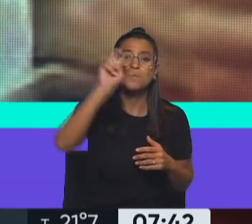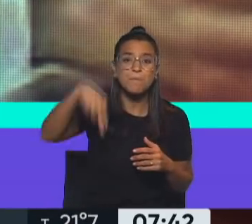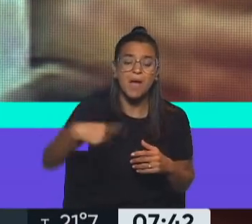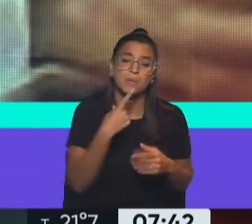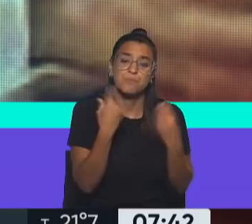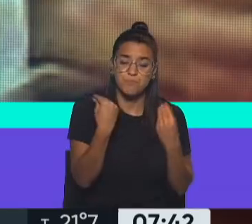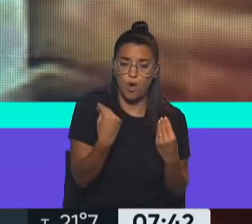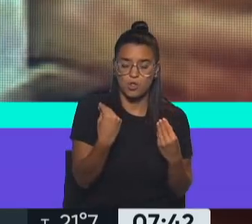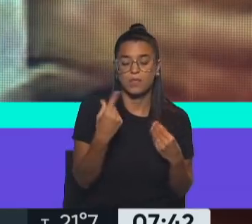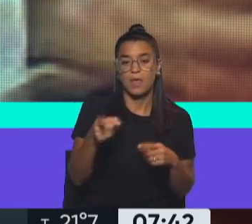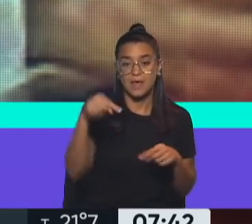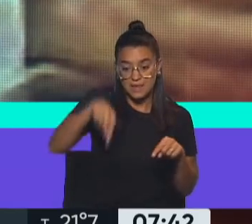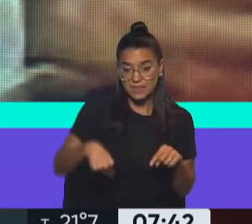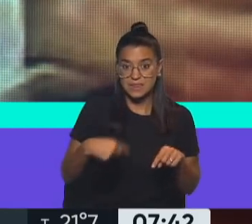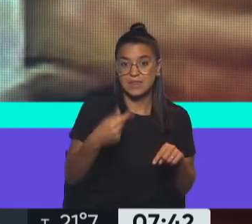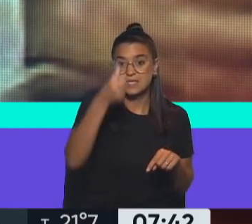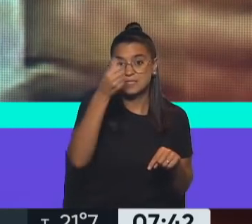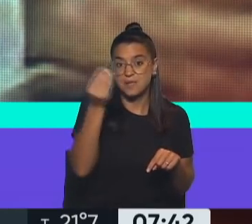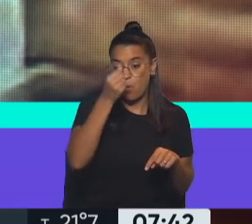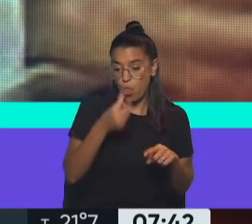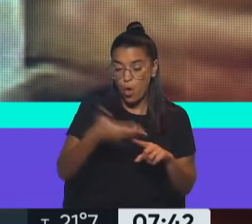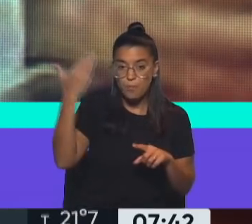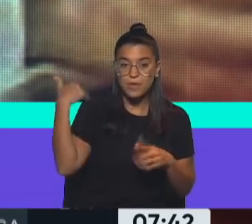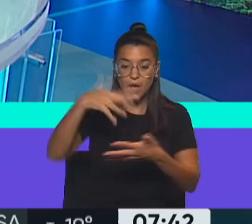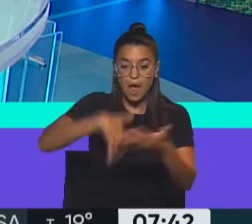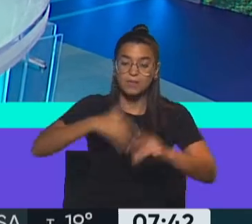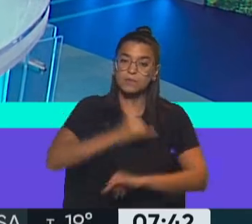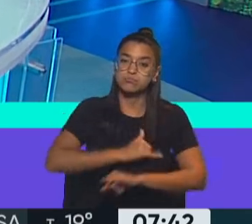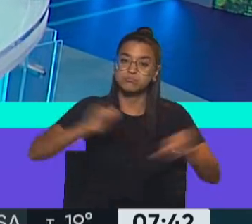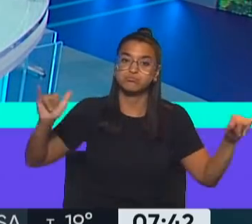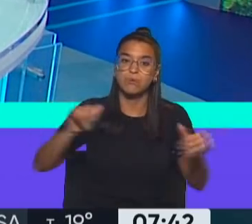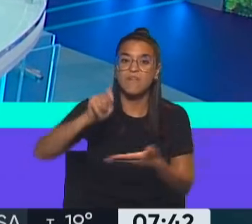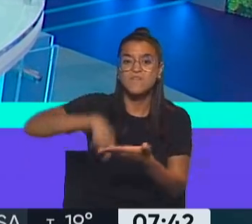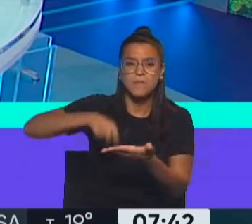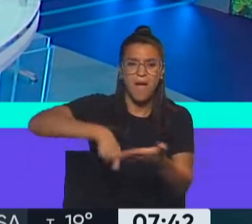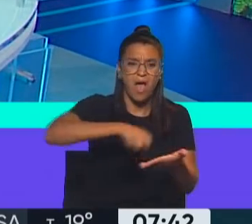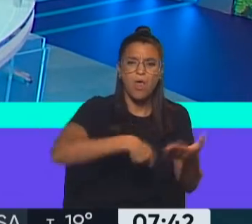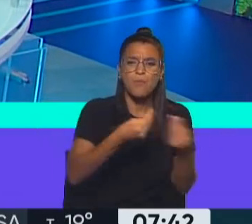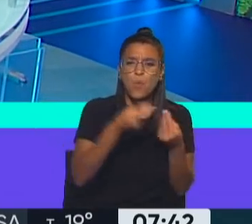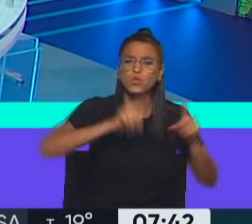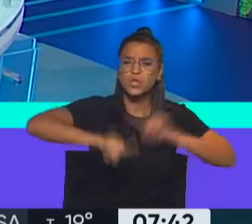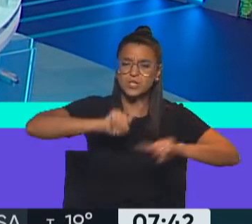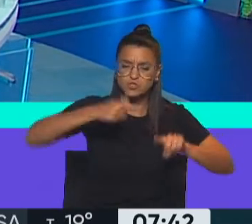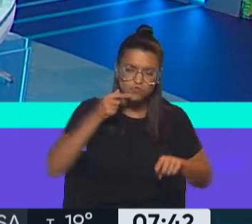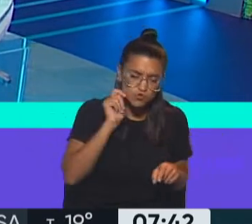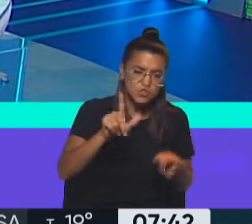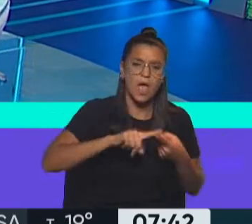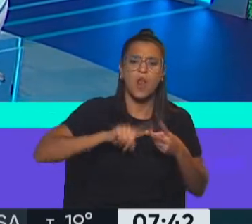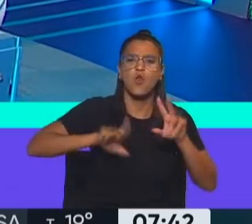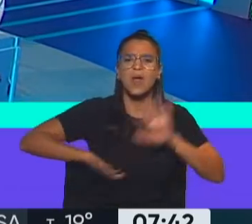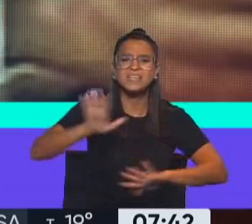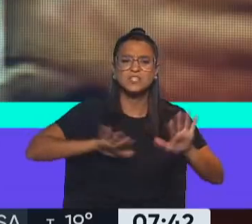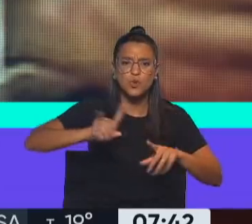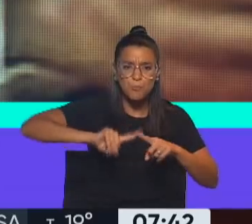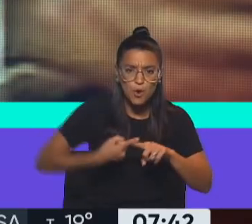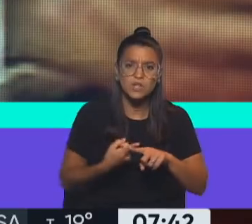fin de semana hubo un documento, una carta que trascendió a nivel periodístico, firmada por muchísimos dirigentes sociales, organizaciones políticas que